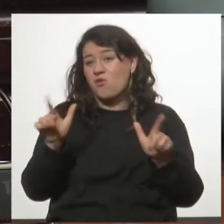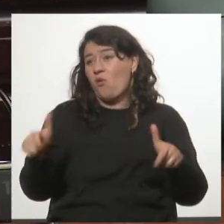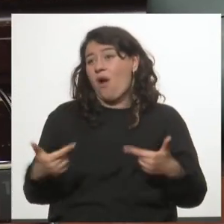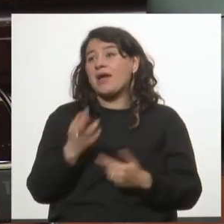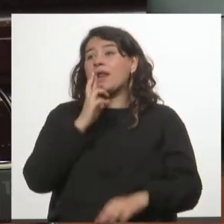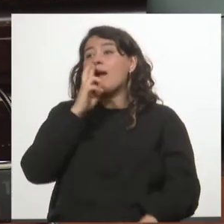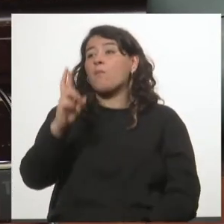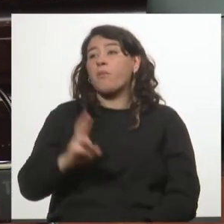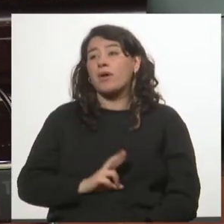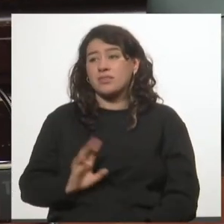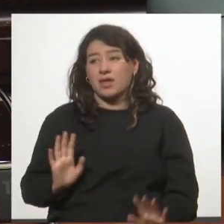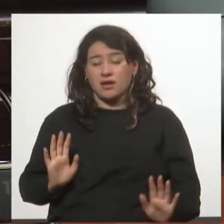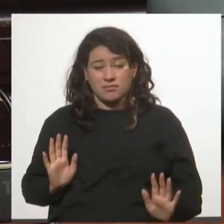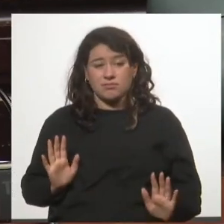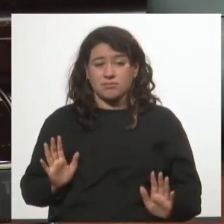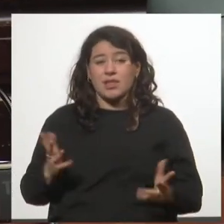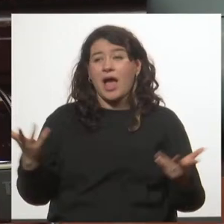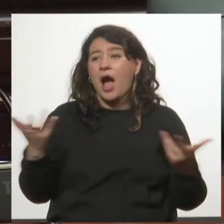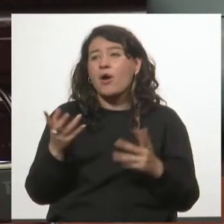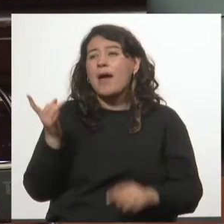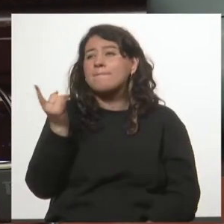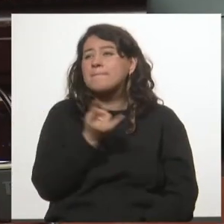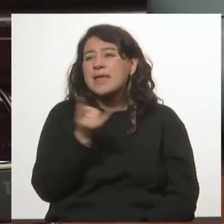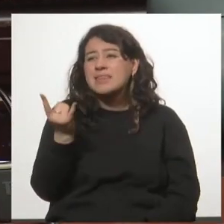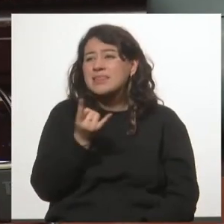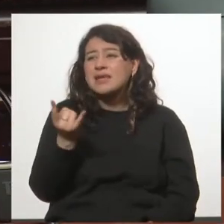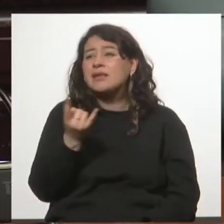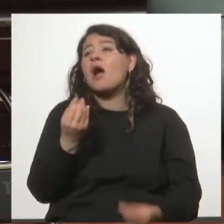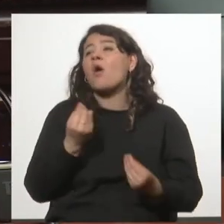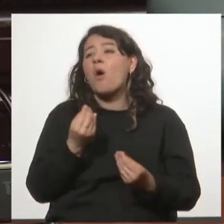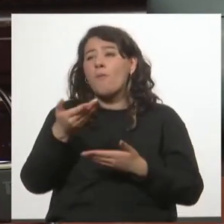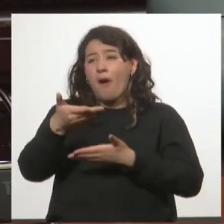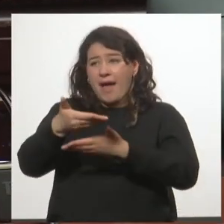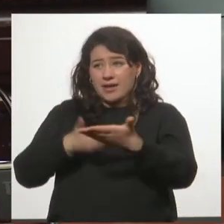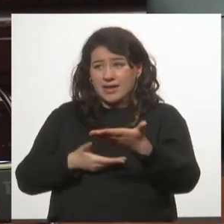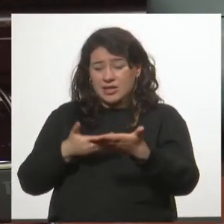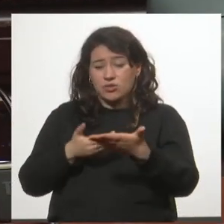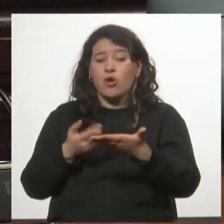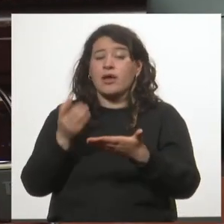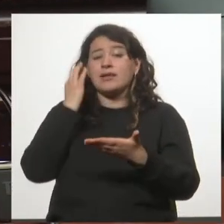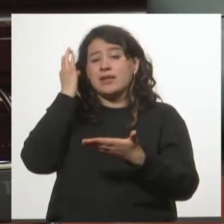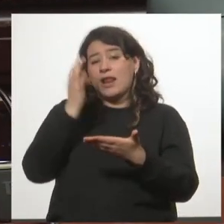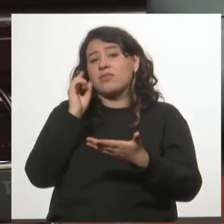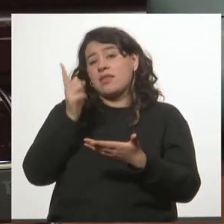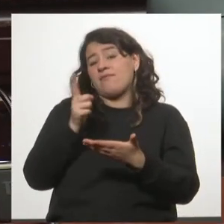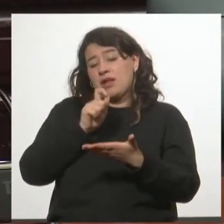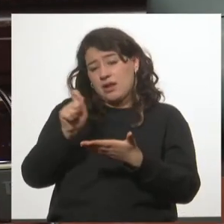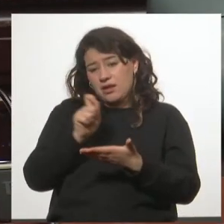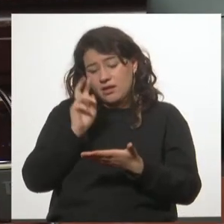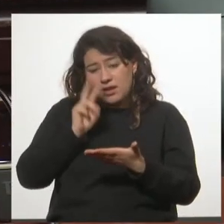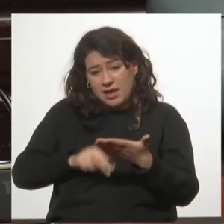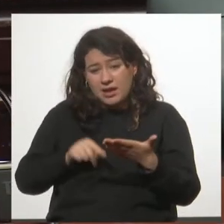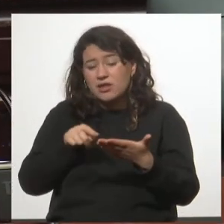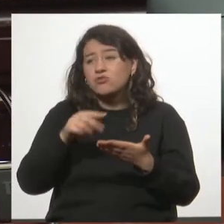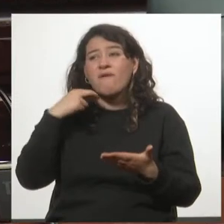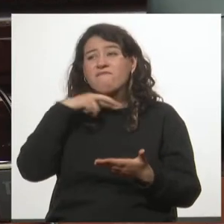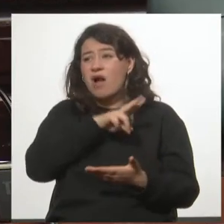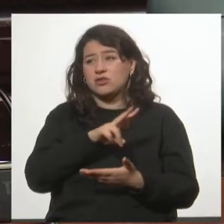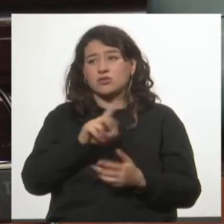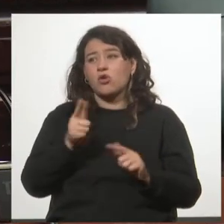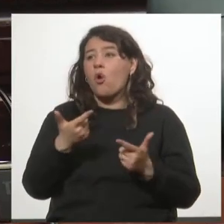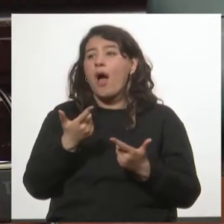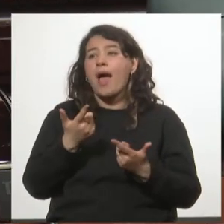respuesta a lo mismo ahora la mentira viene por escrito y se hizo leer acá en el senado algo que es falso no hubo